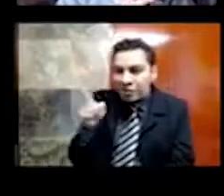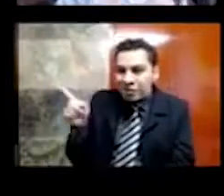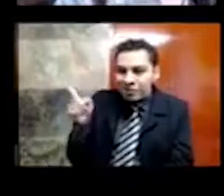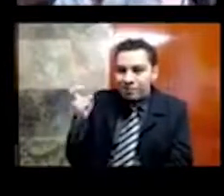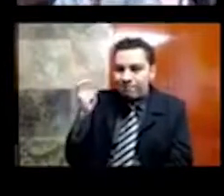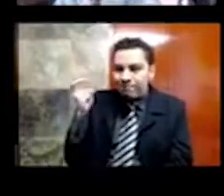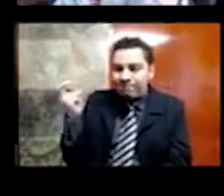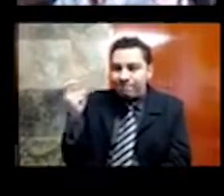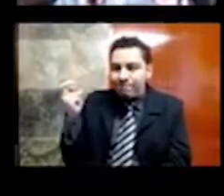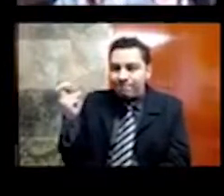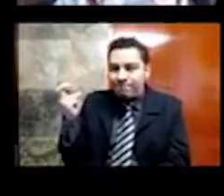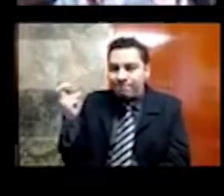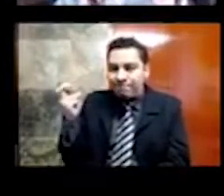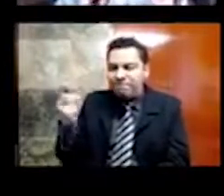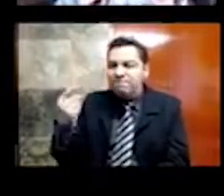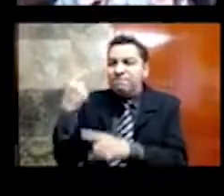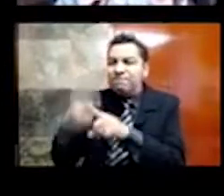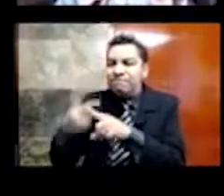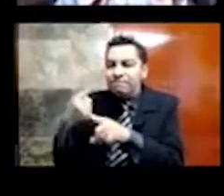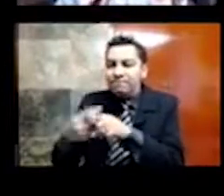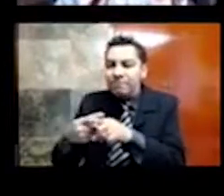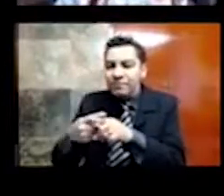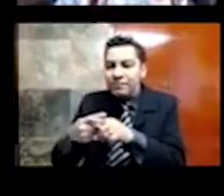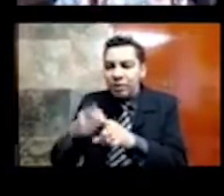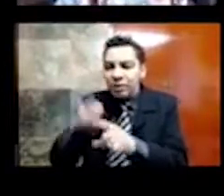códice, el señor de la lluvia,